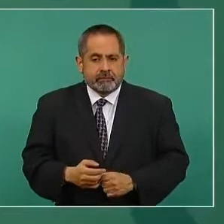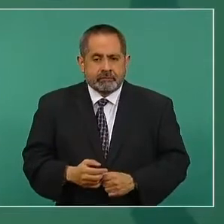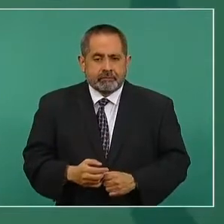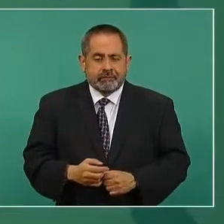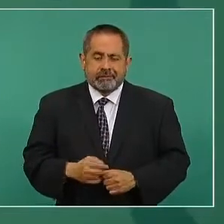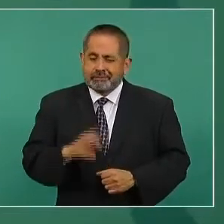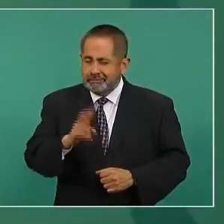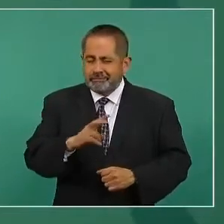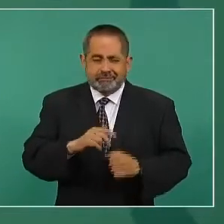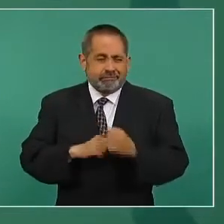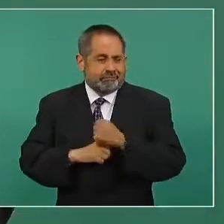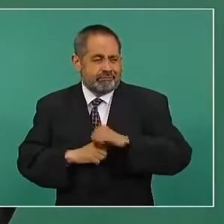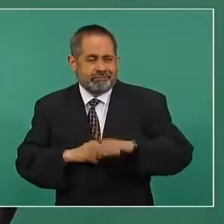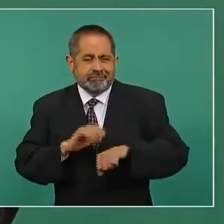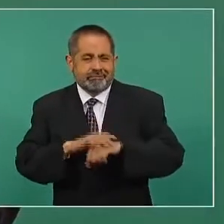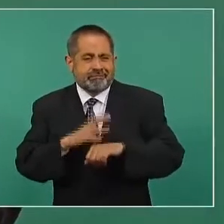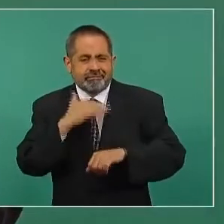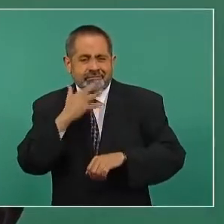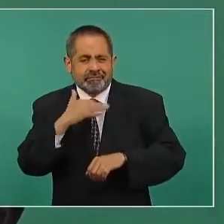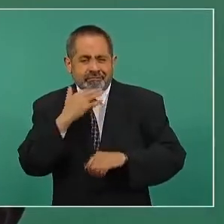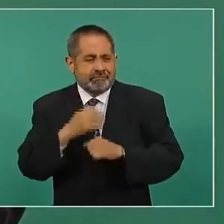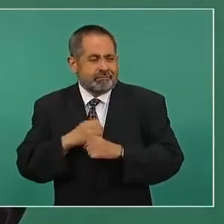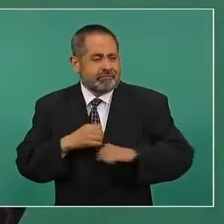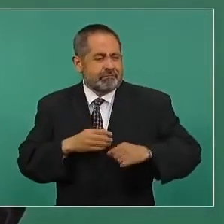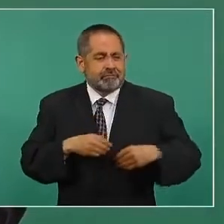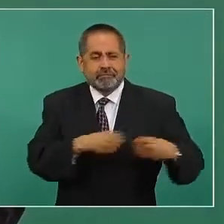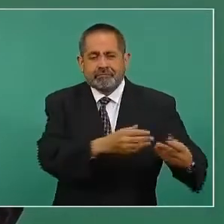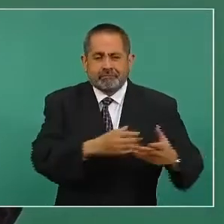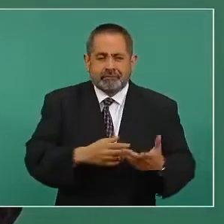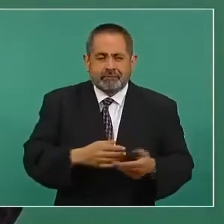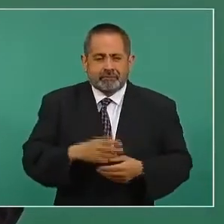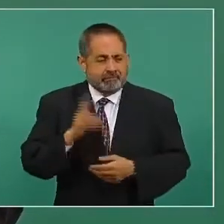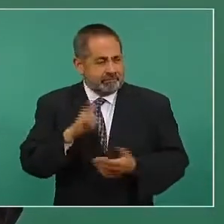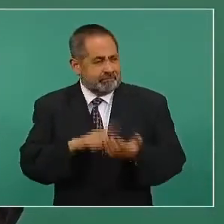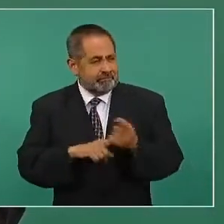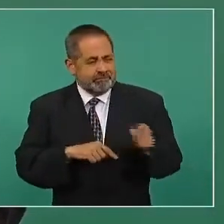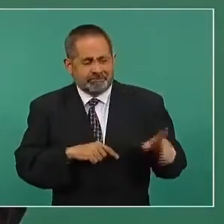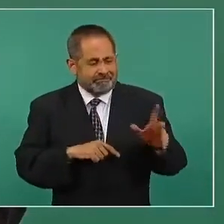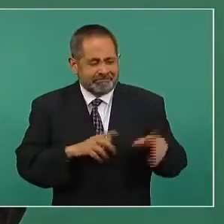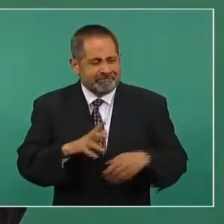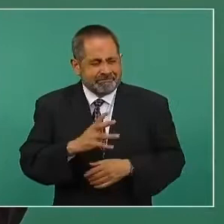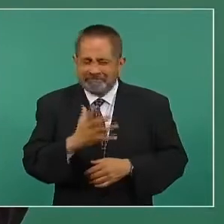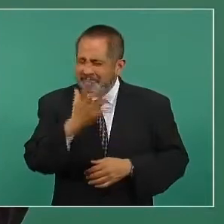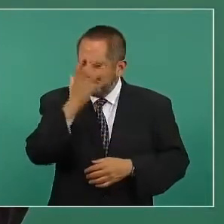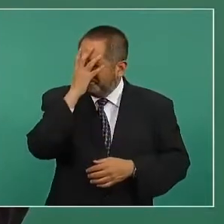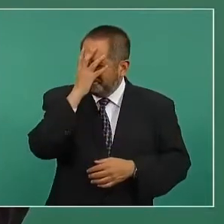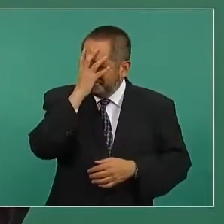Claro que fue tráfico de influencia y les debería dar vergüenza